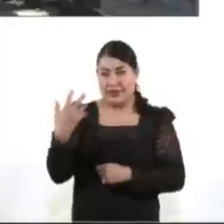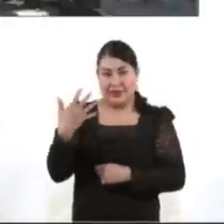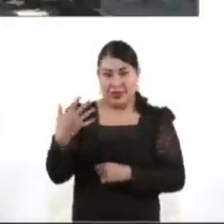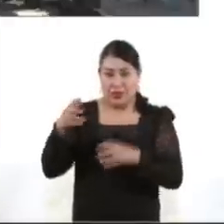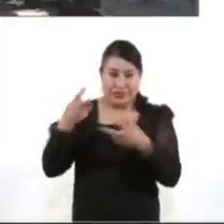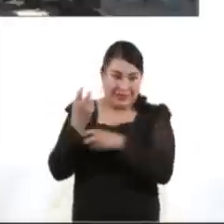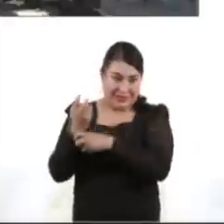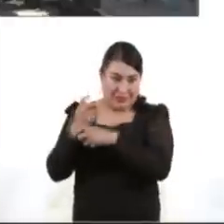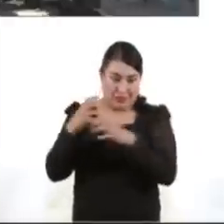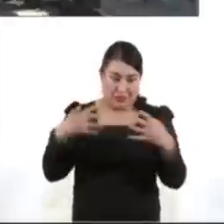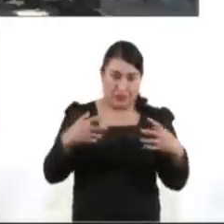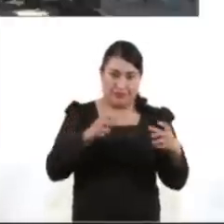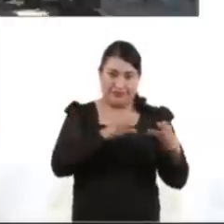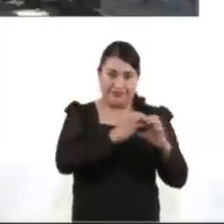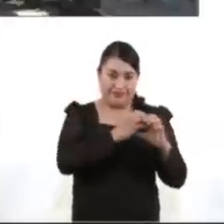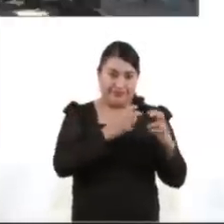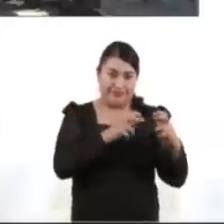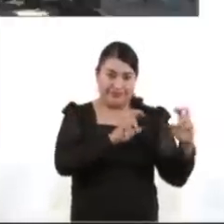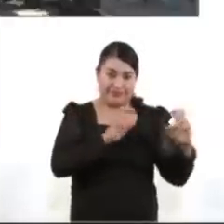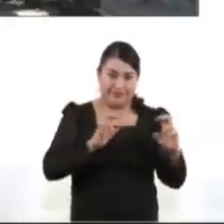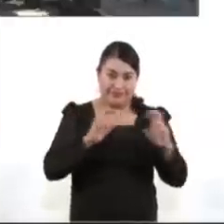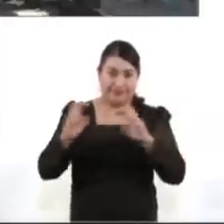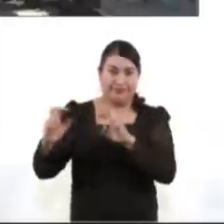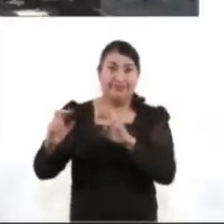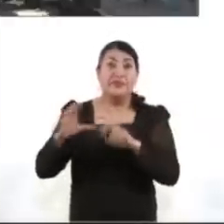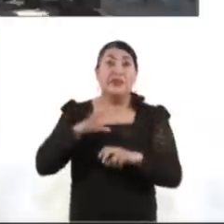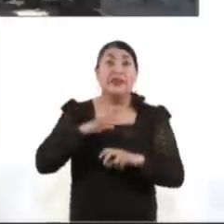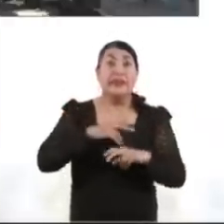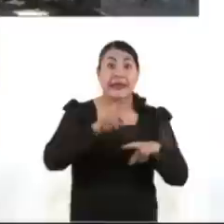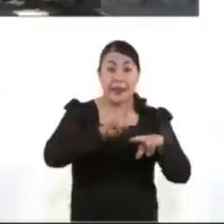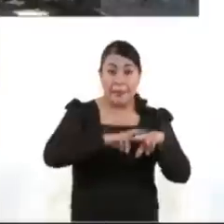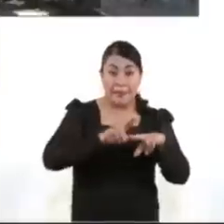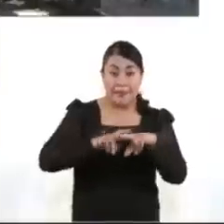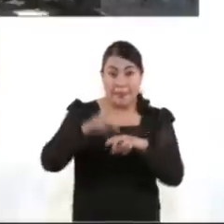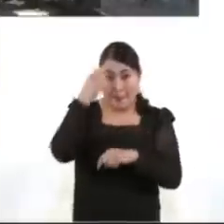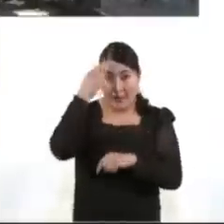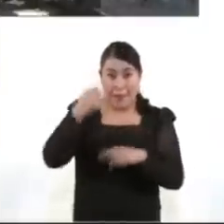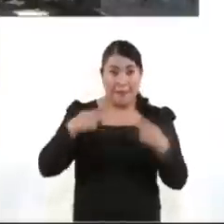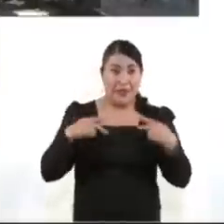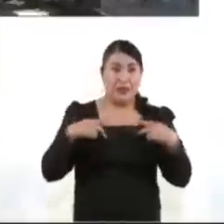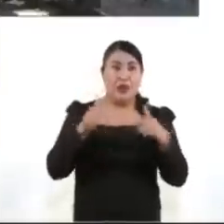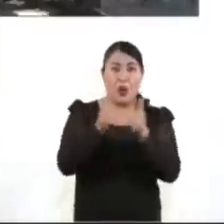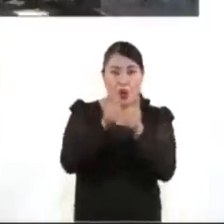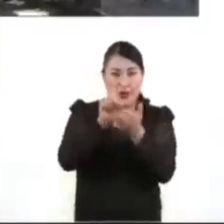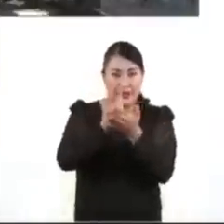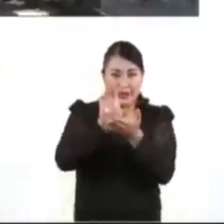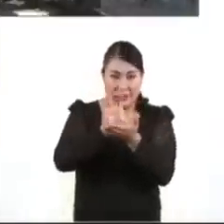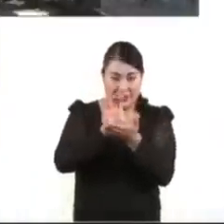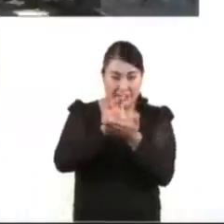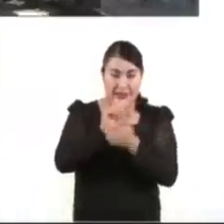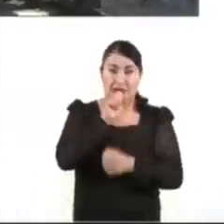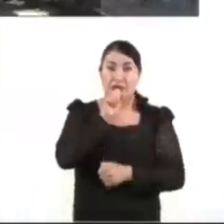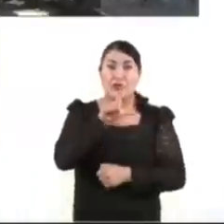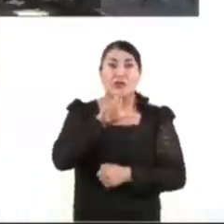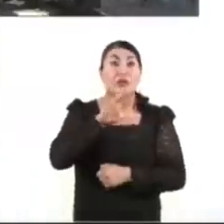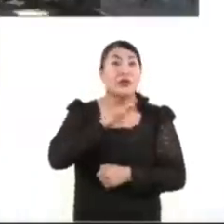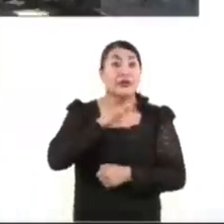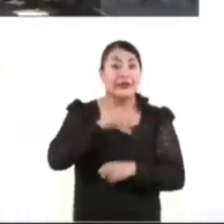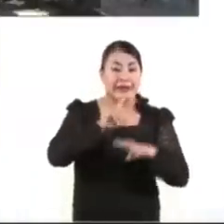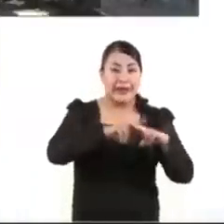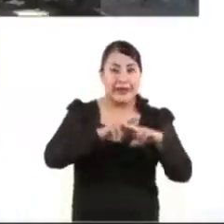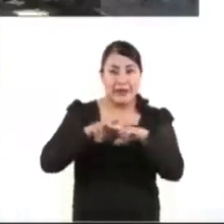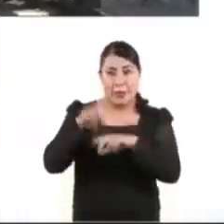este tendrán asientos para personas con discapacidad y también también contarán con asientos para